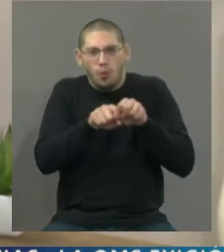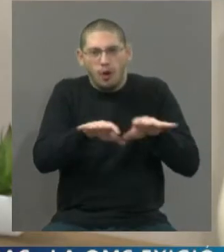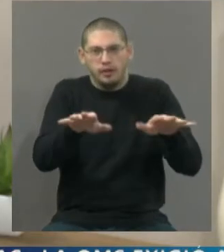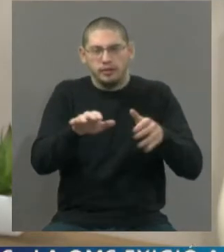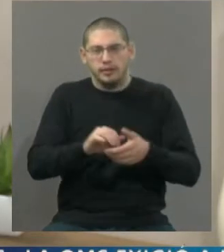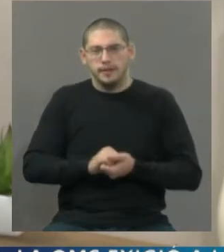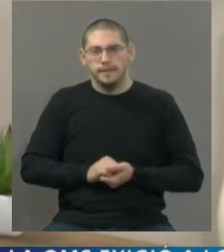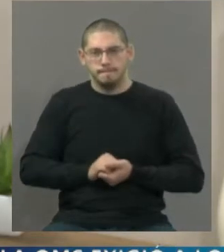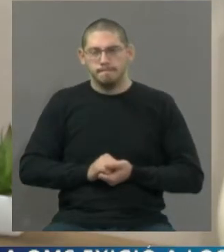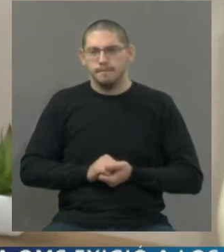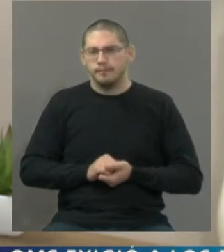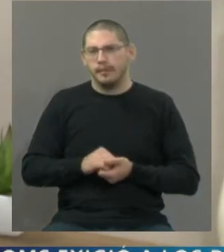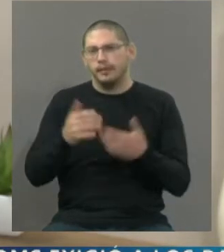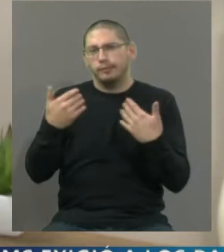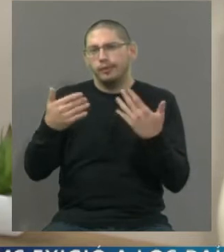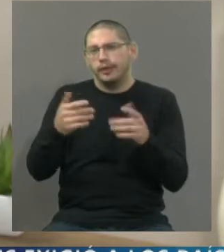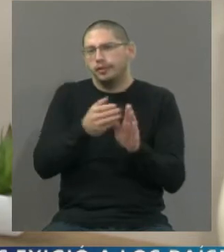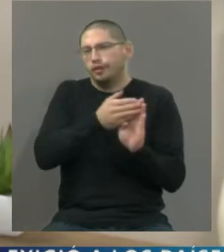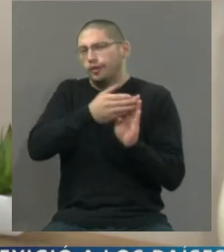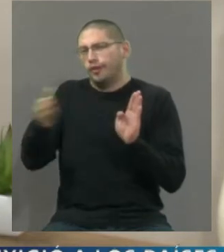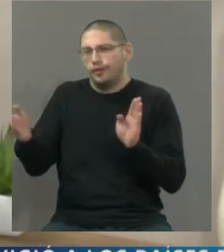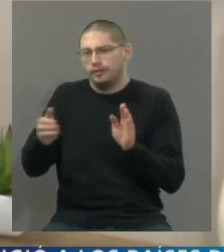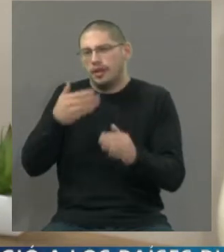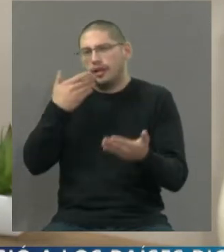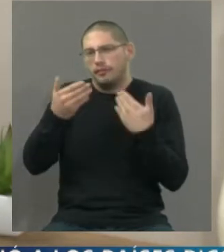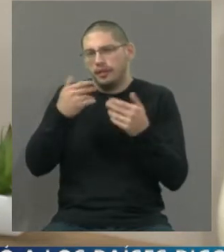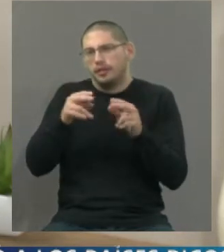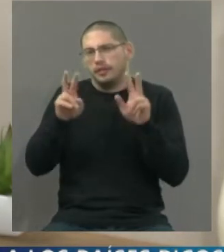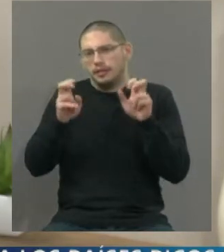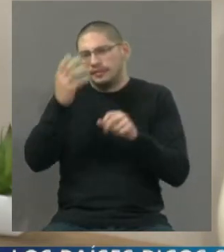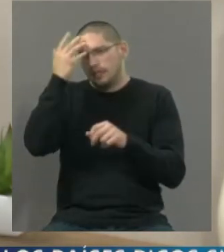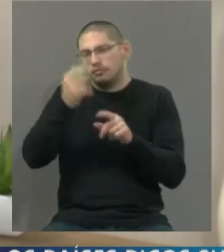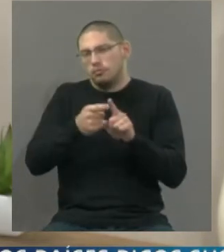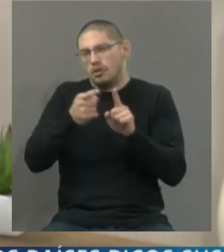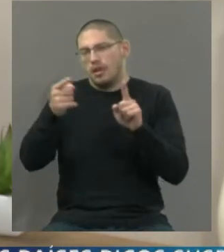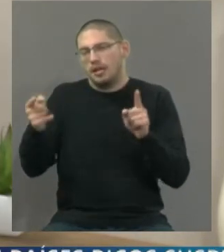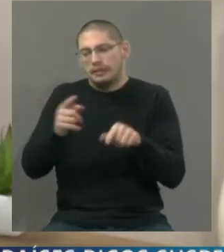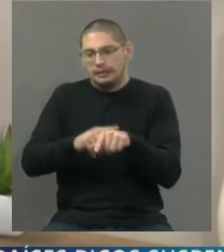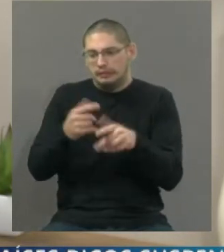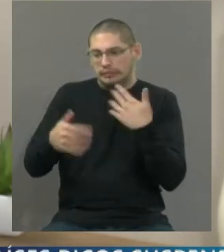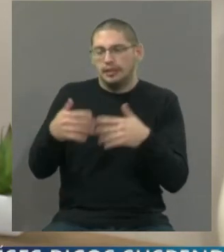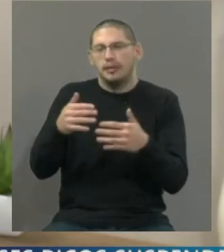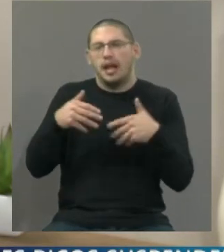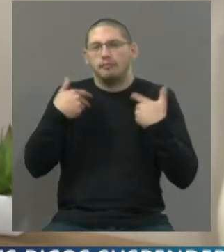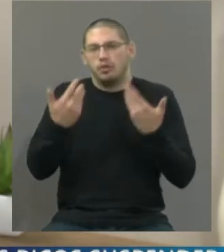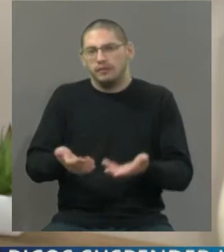para contar y podríamos estar tal vez todo el programa entero, pero a veces sí. el tiempo nos corre, pero quería preguntarte un